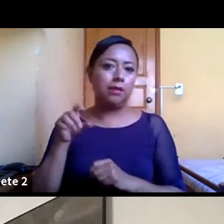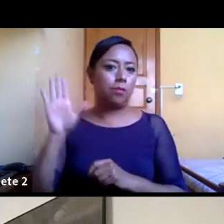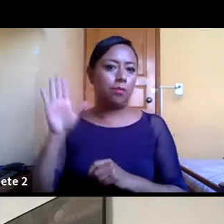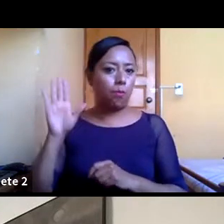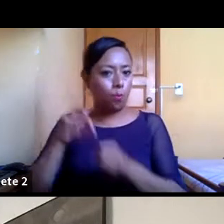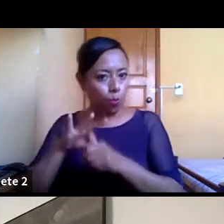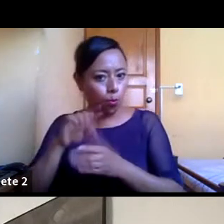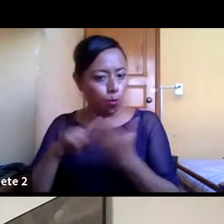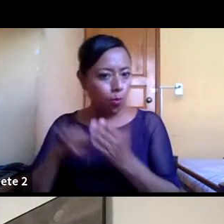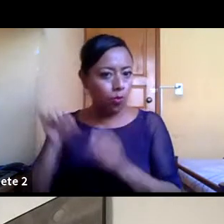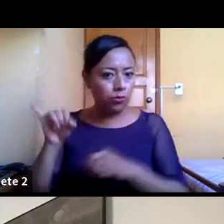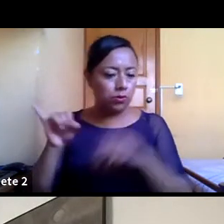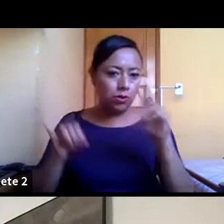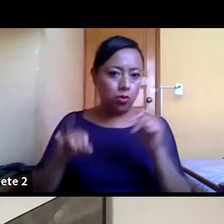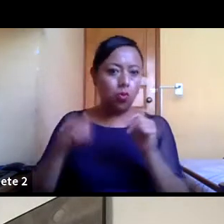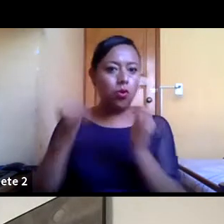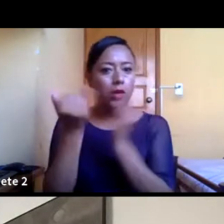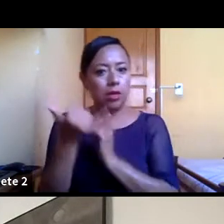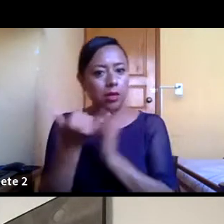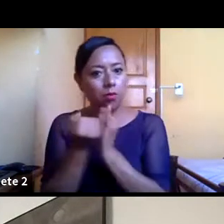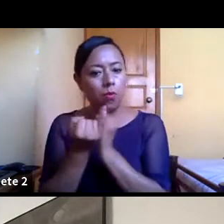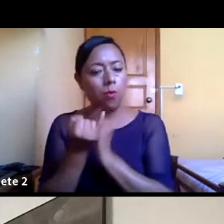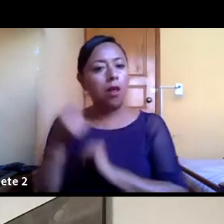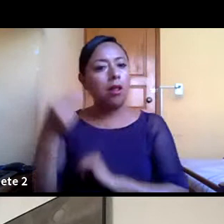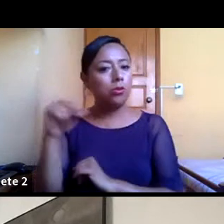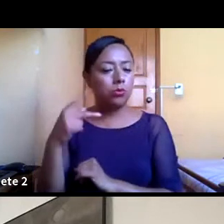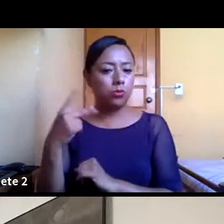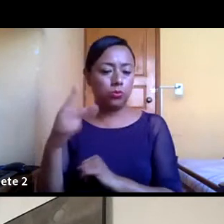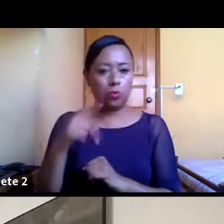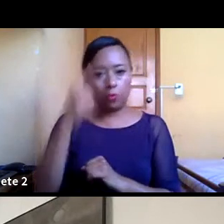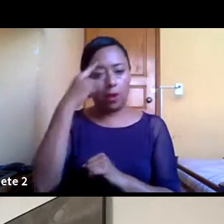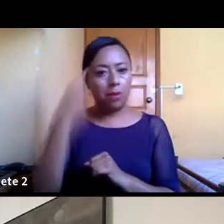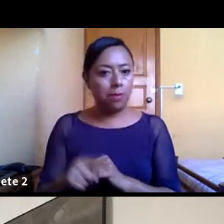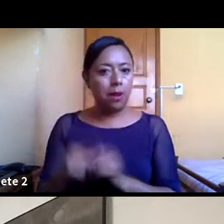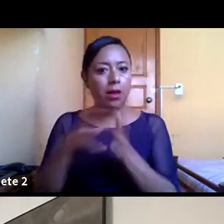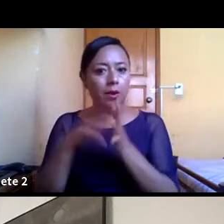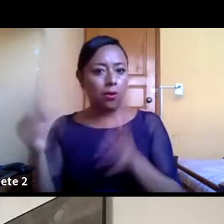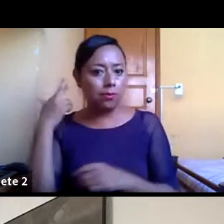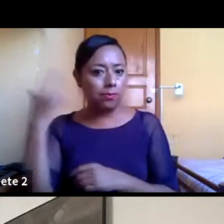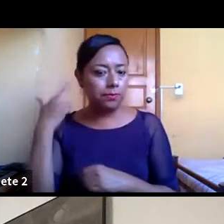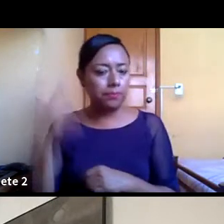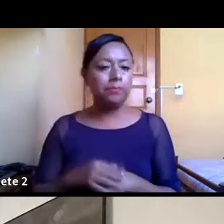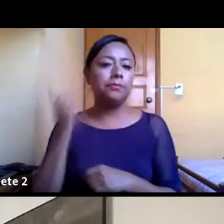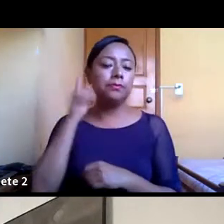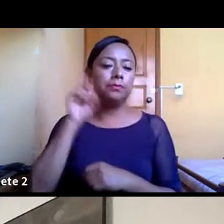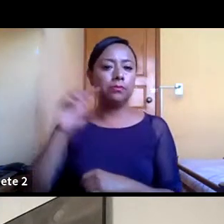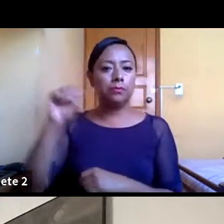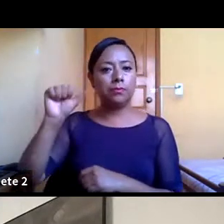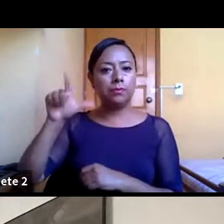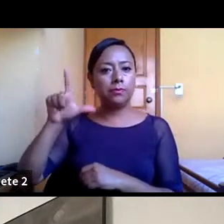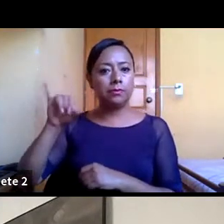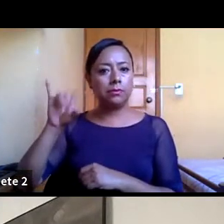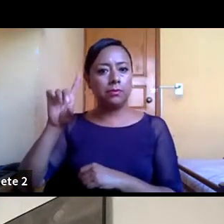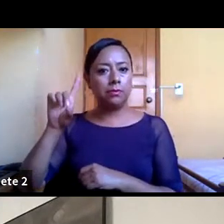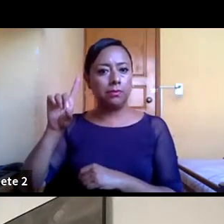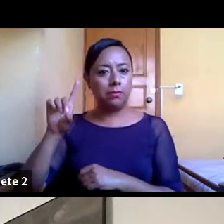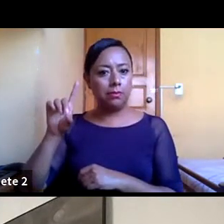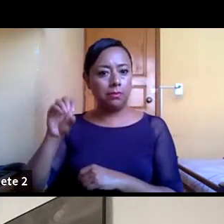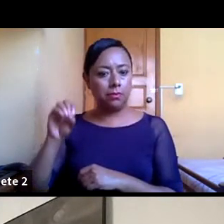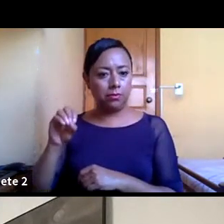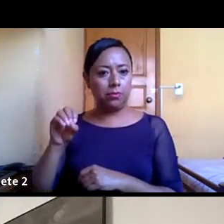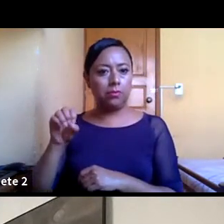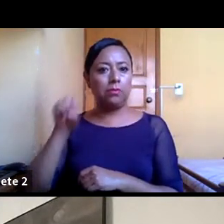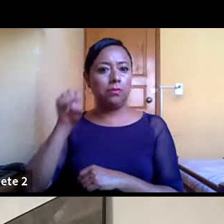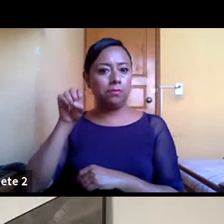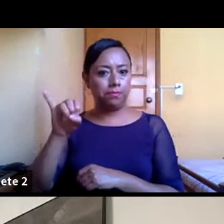para efectos de quedar registrado en la versión estenográfica. Diputada Gabriela Salido Magos. A favor con la